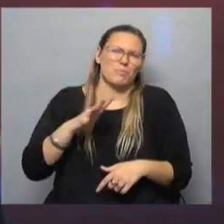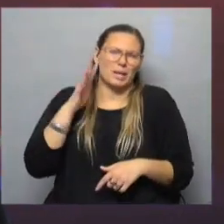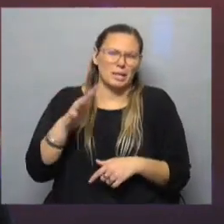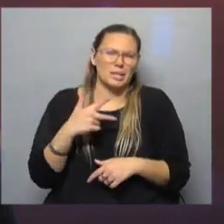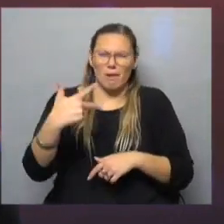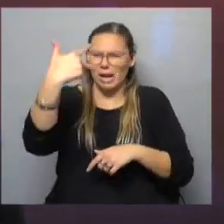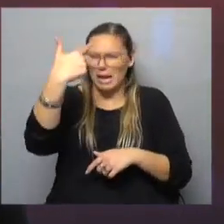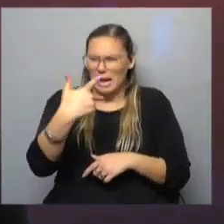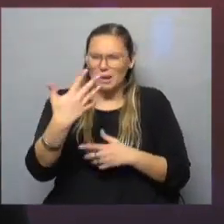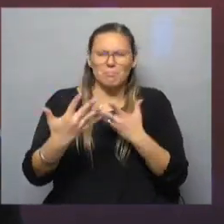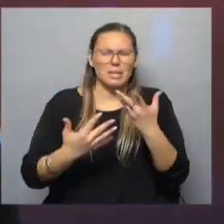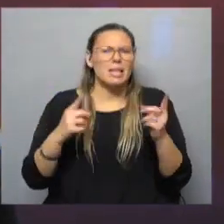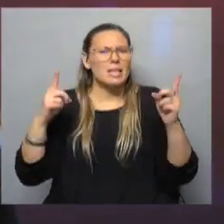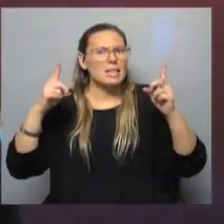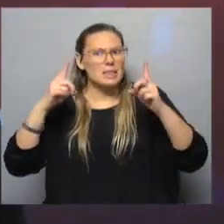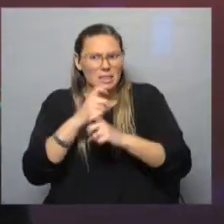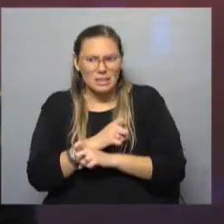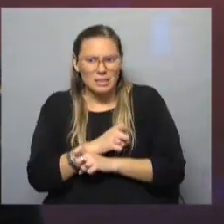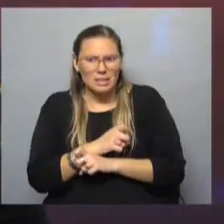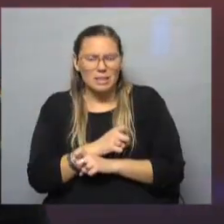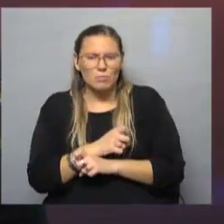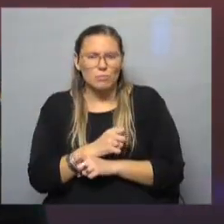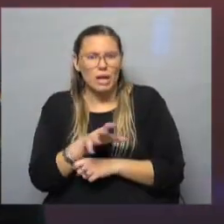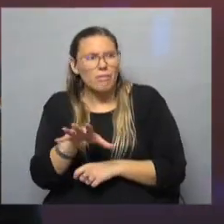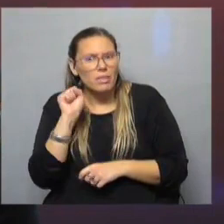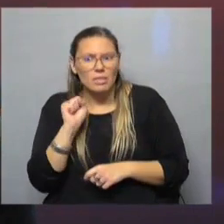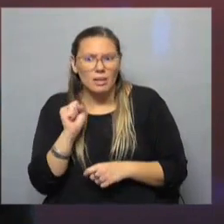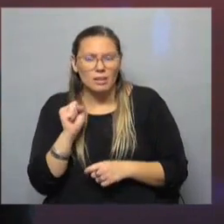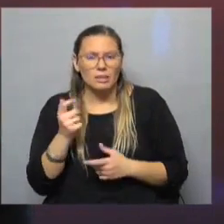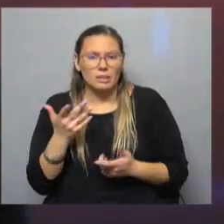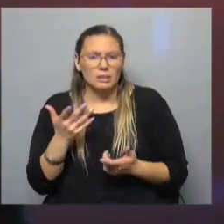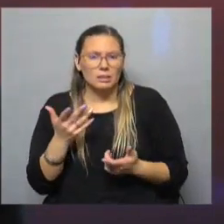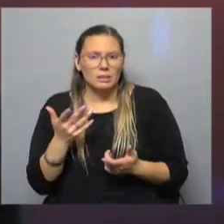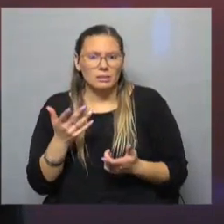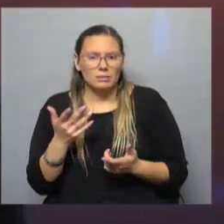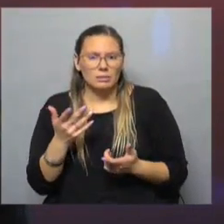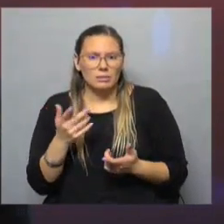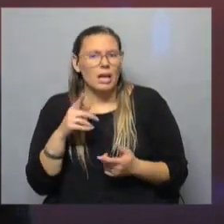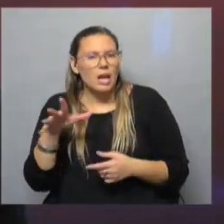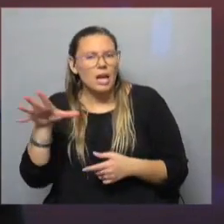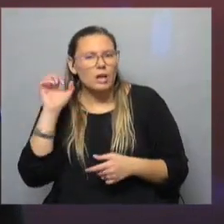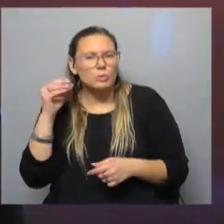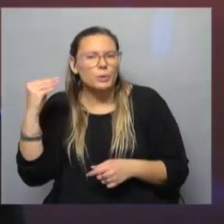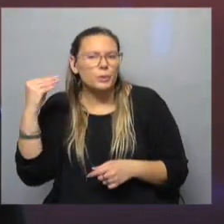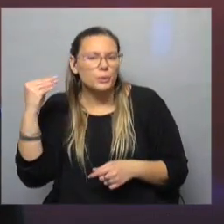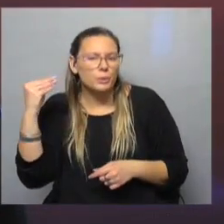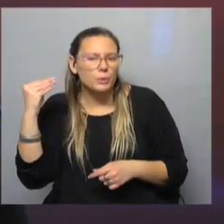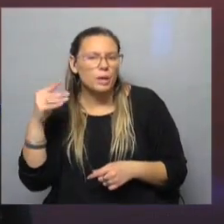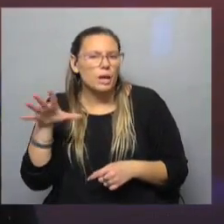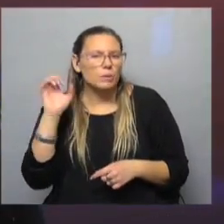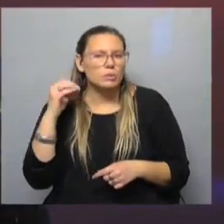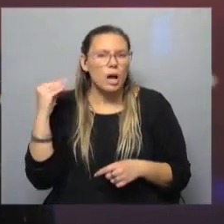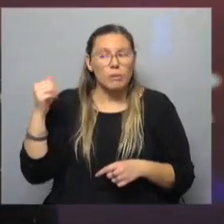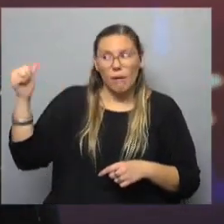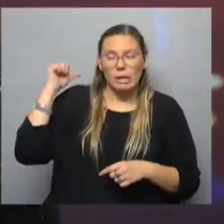la cámara y aparte me costaba muchísimo entender. O sea, y decís, escuchar los susurros, escuchar cuando me hablaban